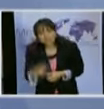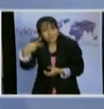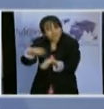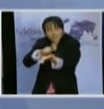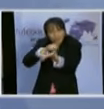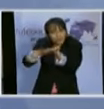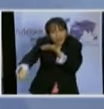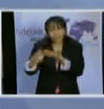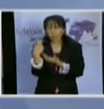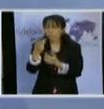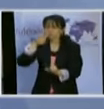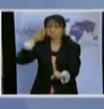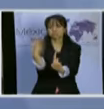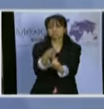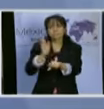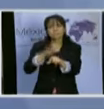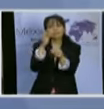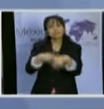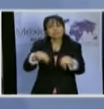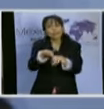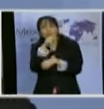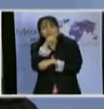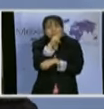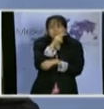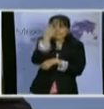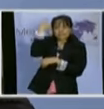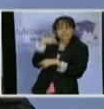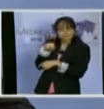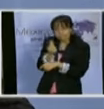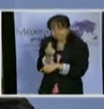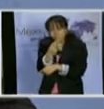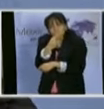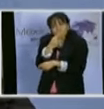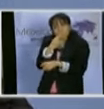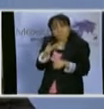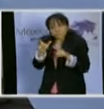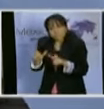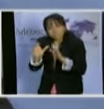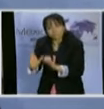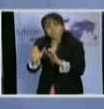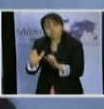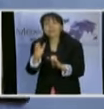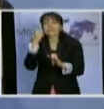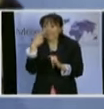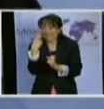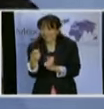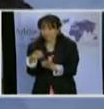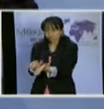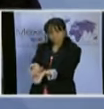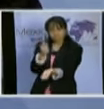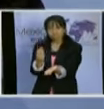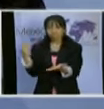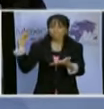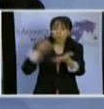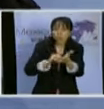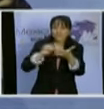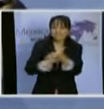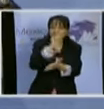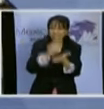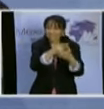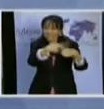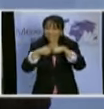de nuestras preocupaciones y actuaciones desde las políticas públicas, y esto incluye desde las